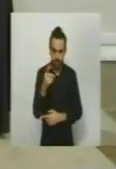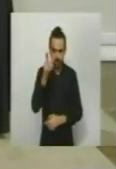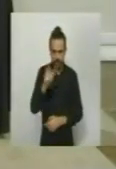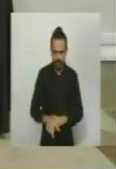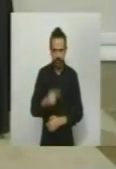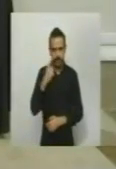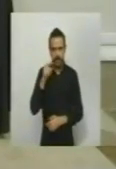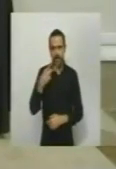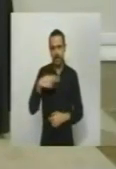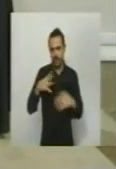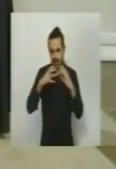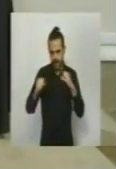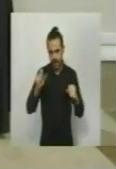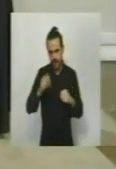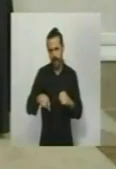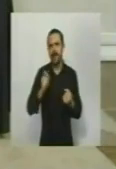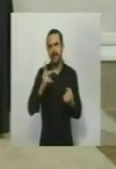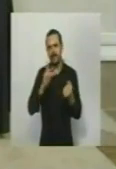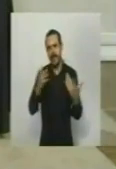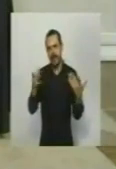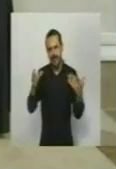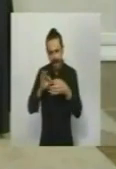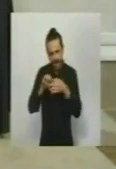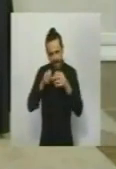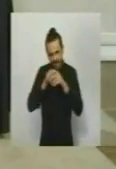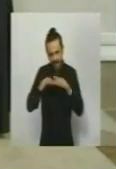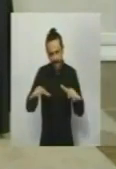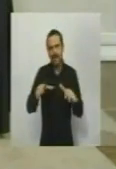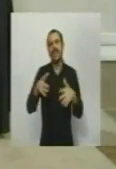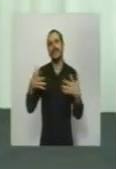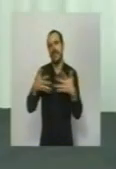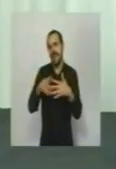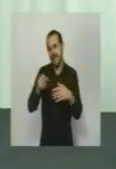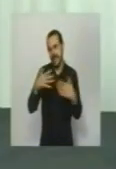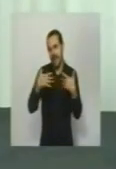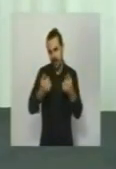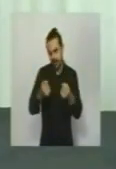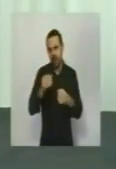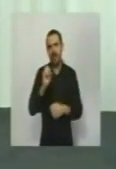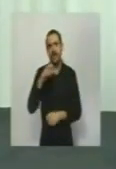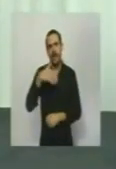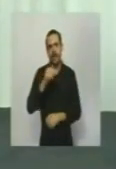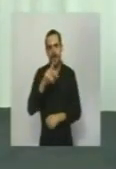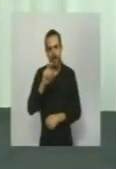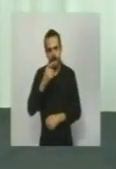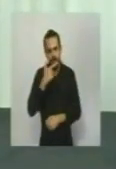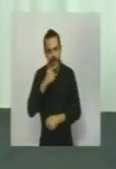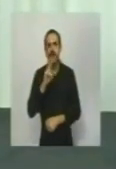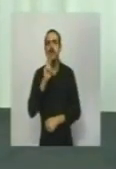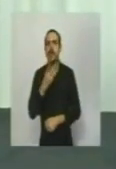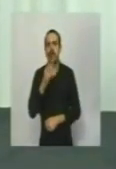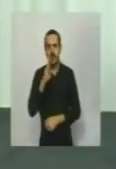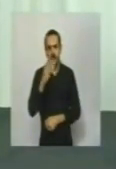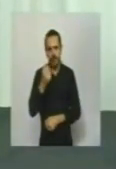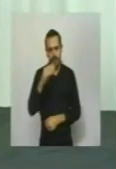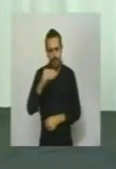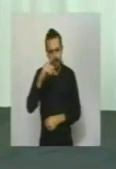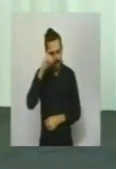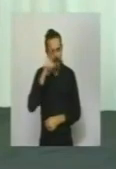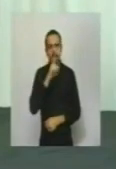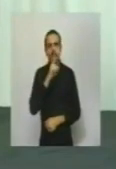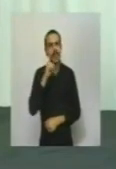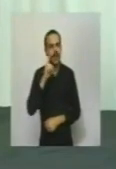El subsecretario de Redes Integradas de Salud, Marcos Bachetti. Buen mediodía para todos. Para